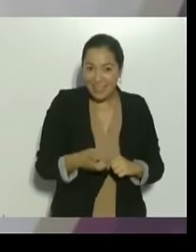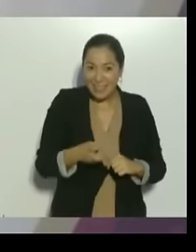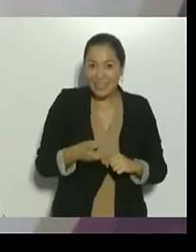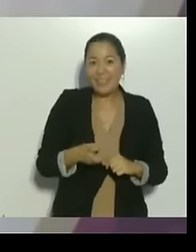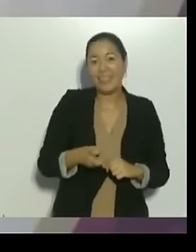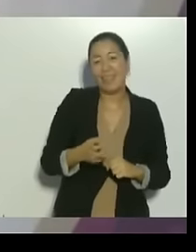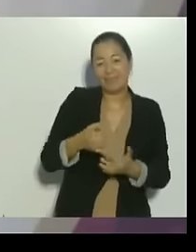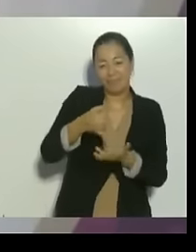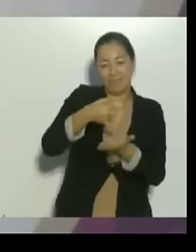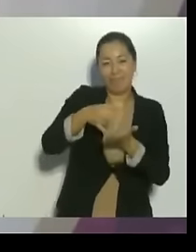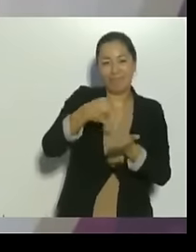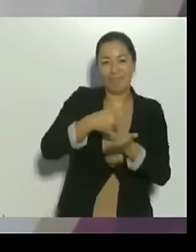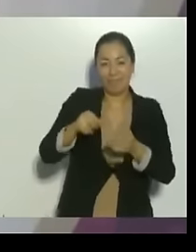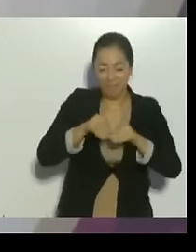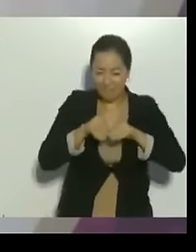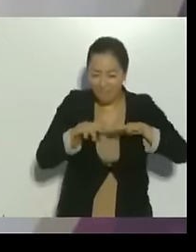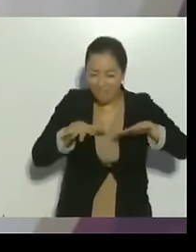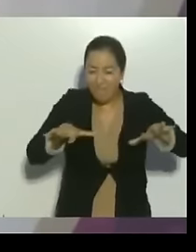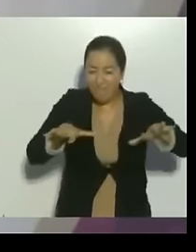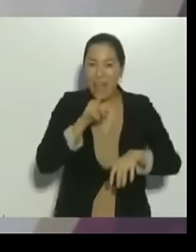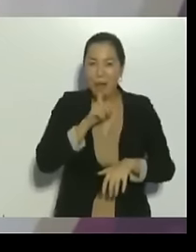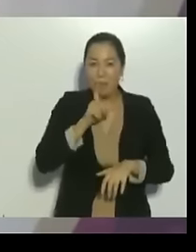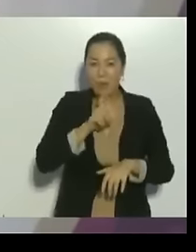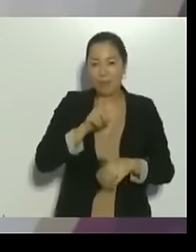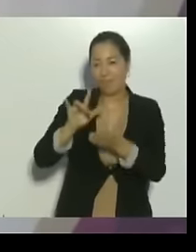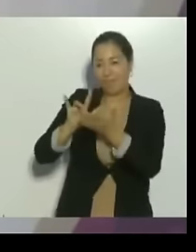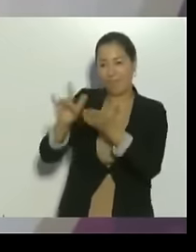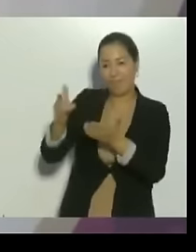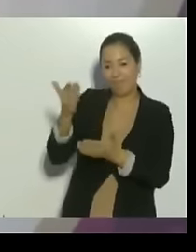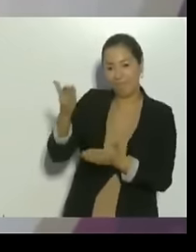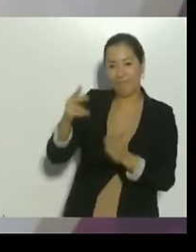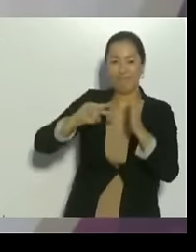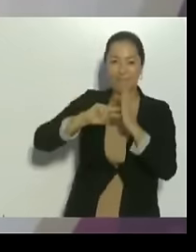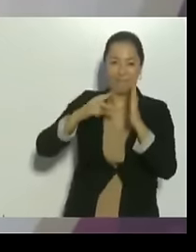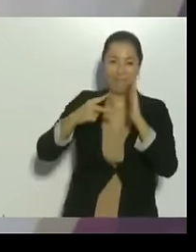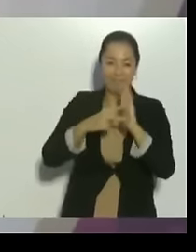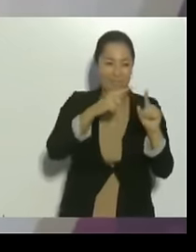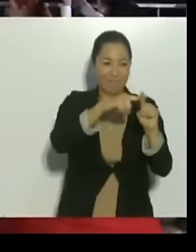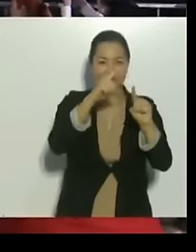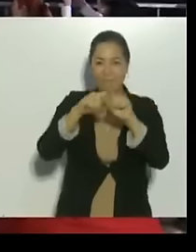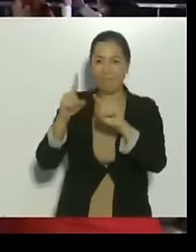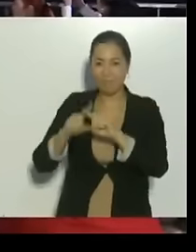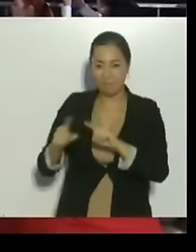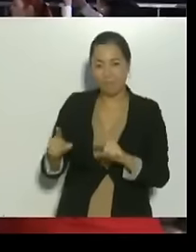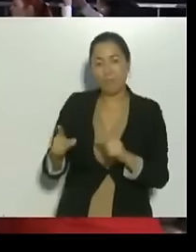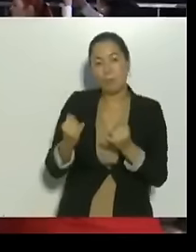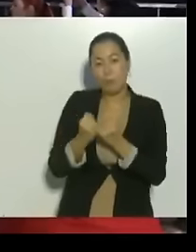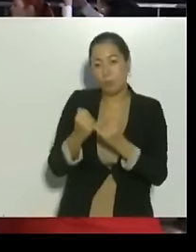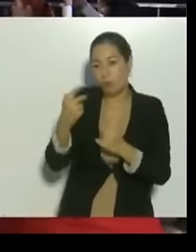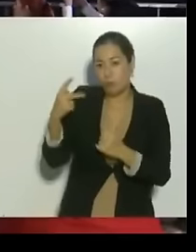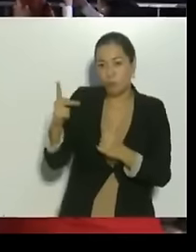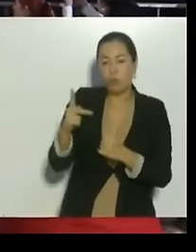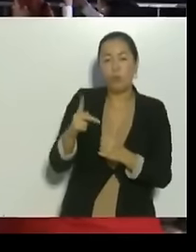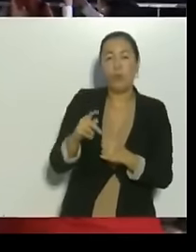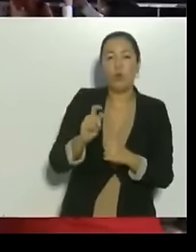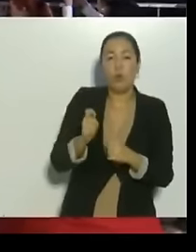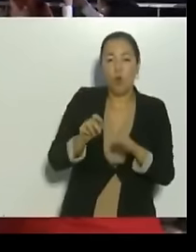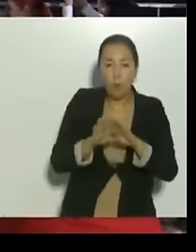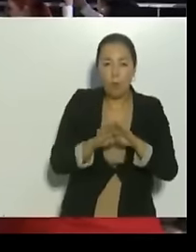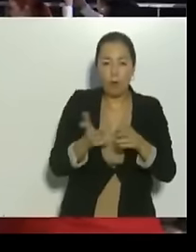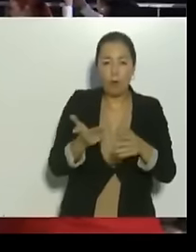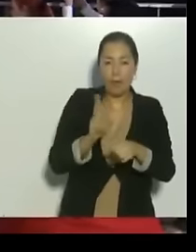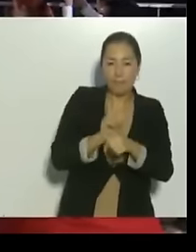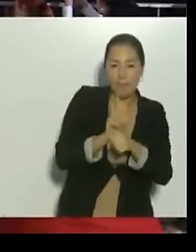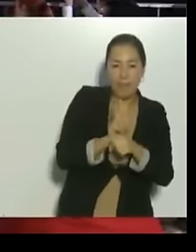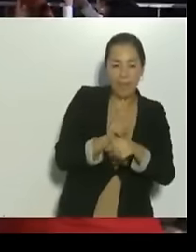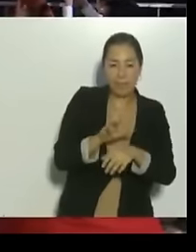Viva México dice la bella de San Diego Se te agradece mucho tu aportación Gracias por estar aquí un abrazote Pues